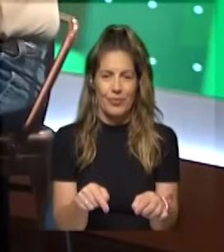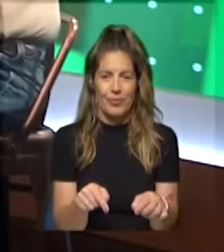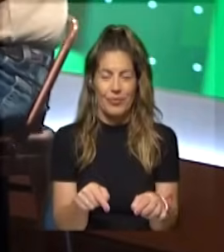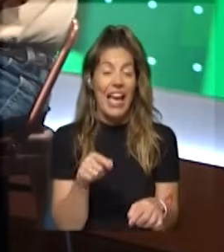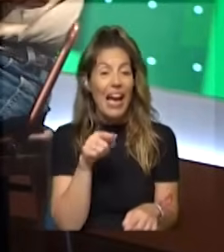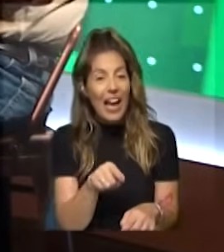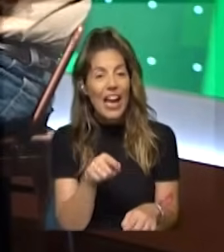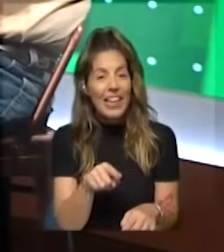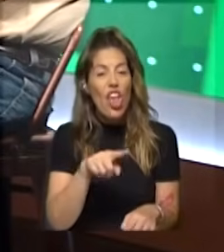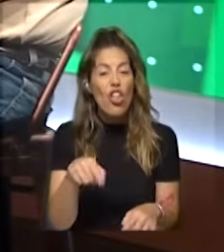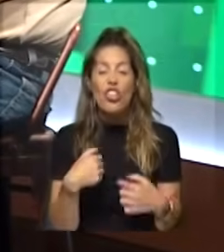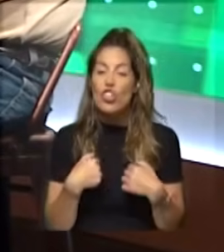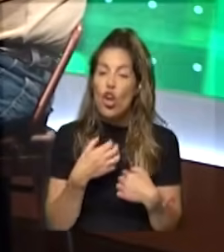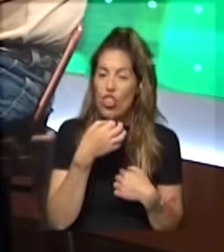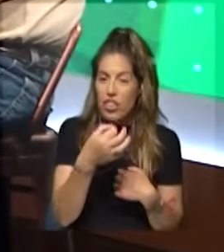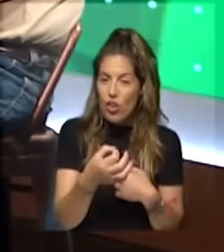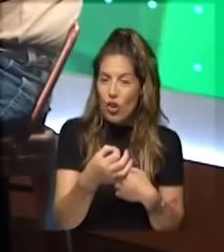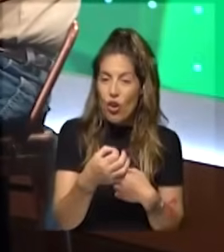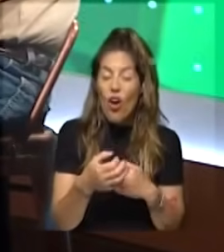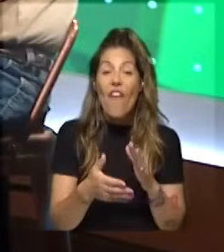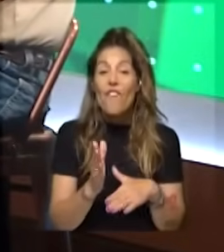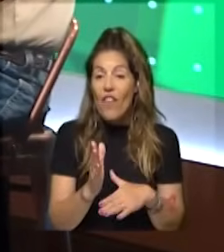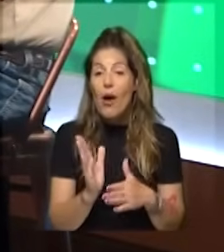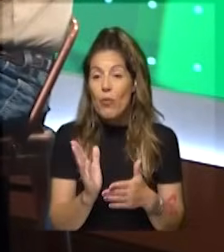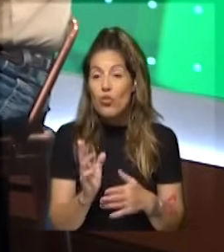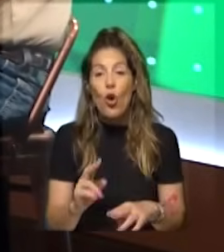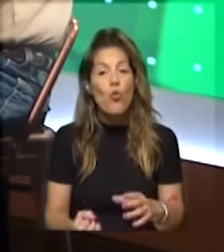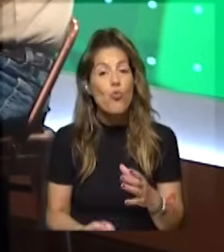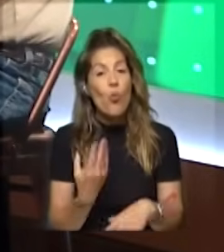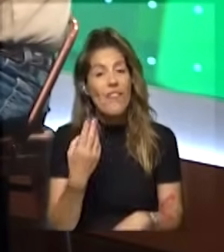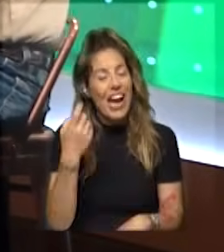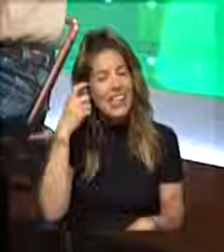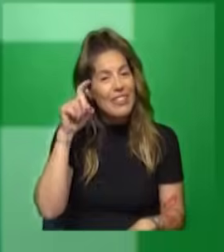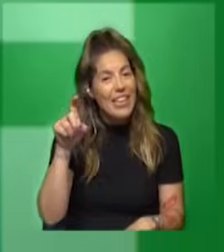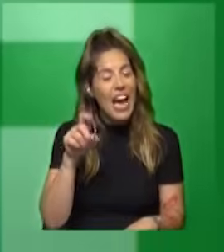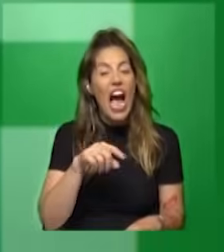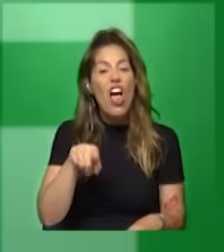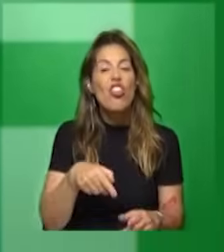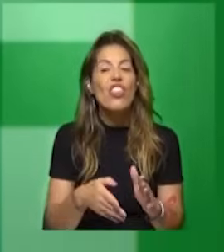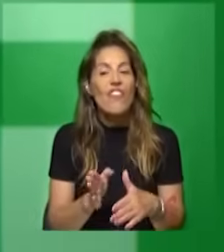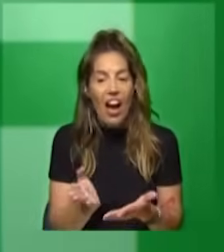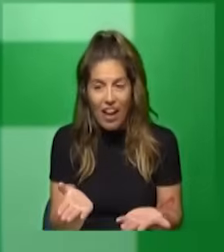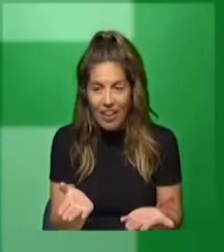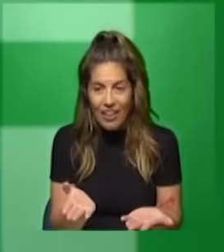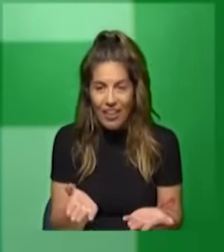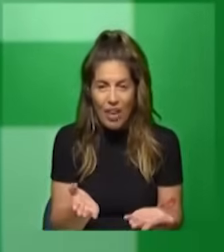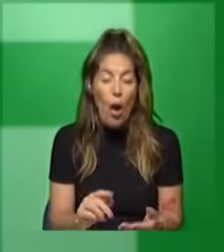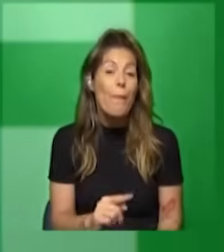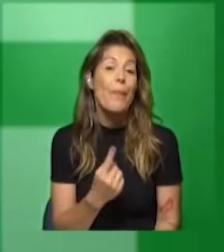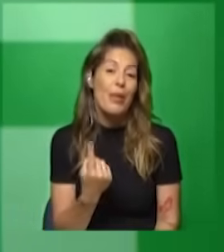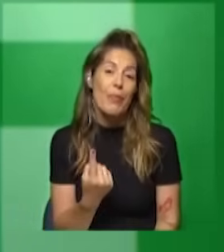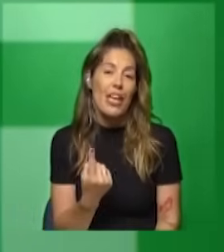Y ahí es donde yo digo, vamos a entrar en un nuevo paradigma. ¿Hacia dónde va? Primero de